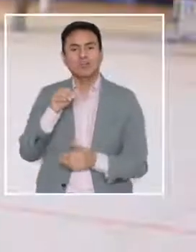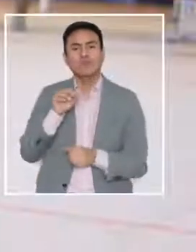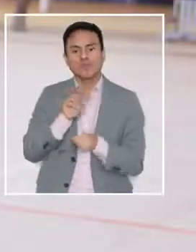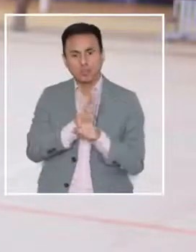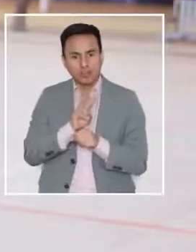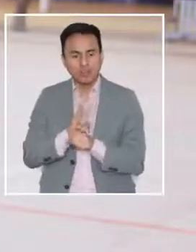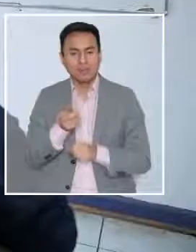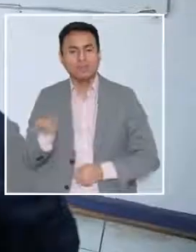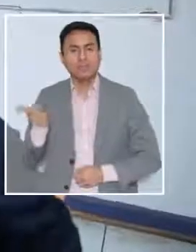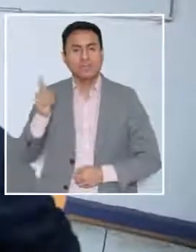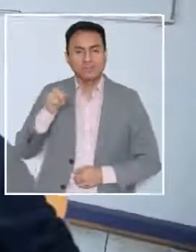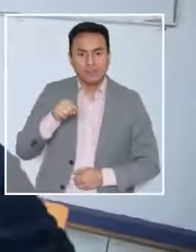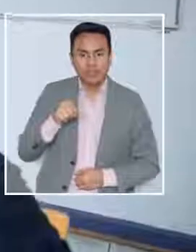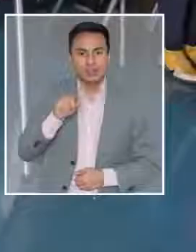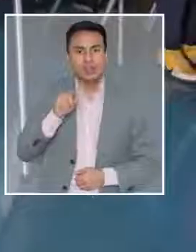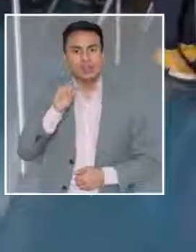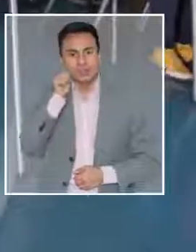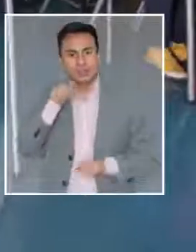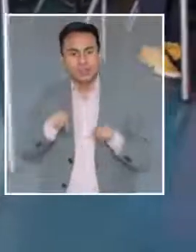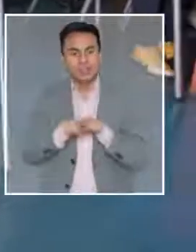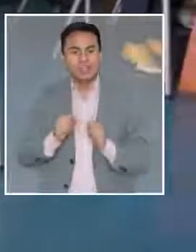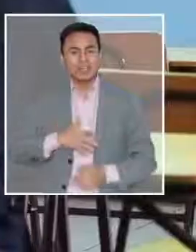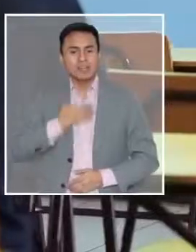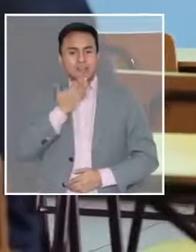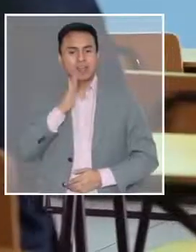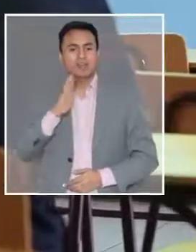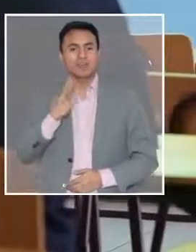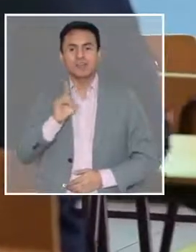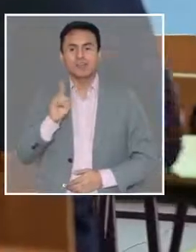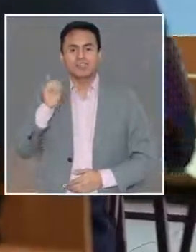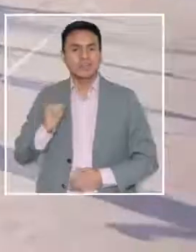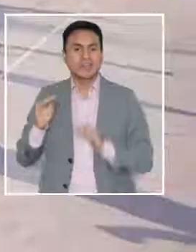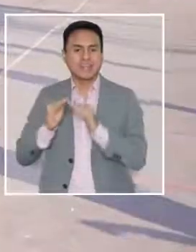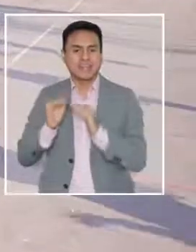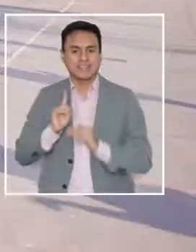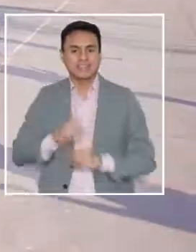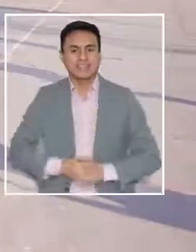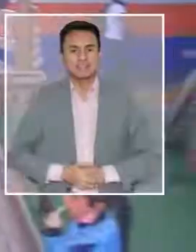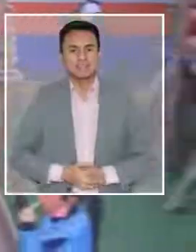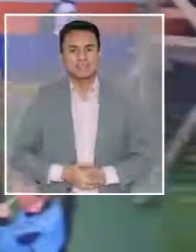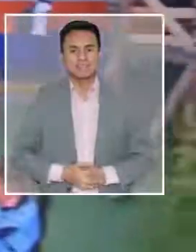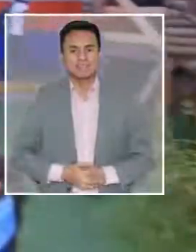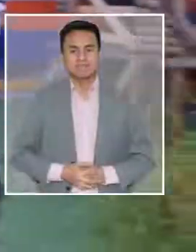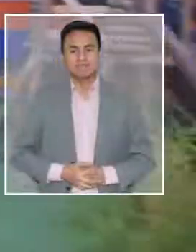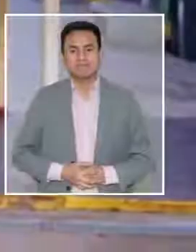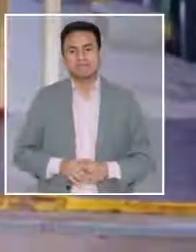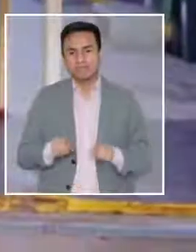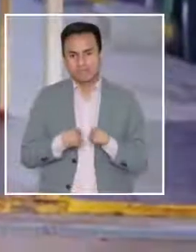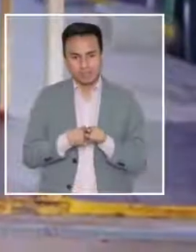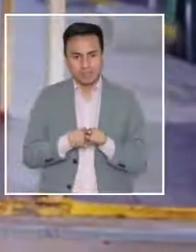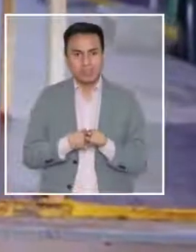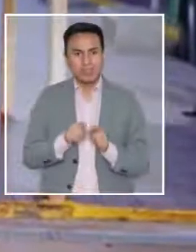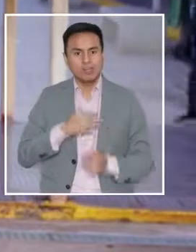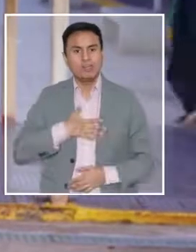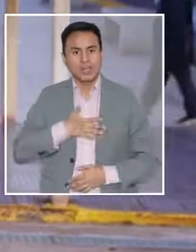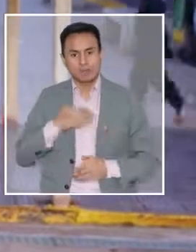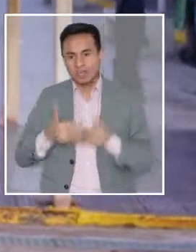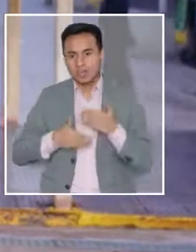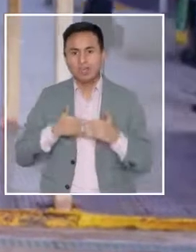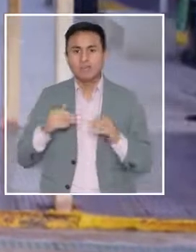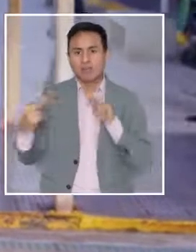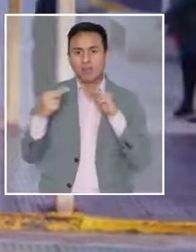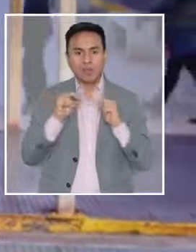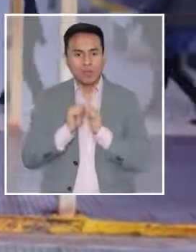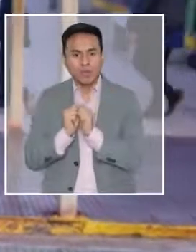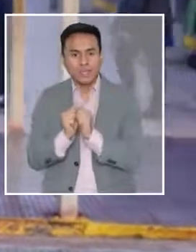acogimiento por parte de los profesores y volver a la rutina igual me hace sentir mucho mejor porque no estoy siempre en la casa. Después ya como que les fue gustando